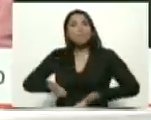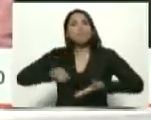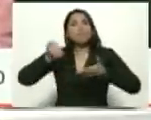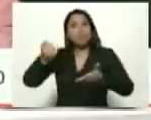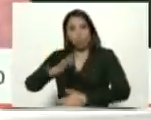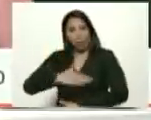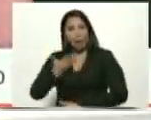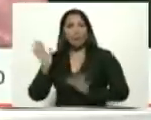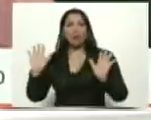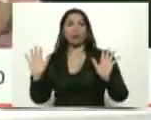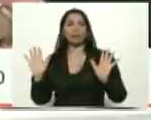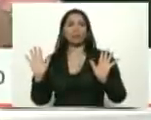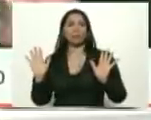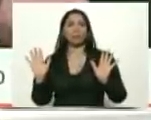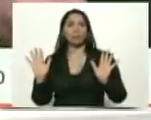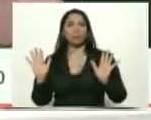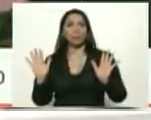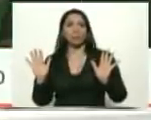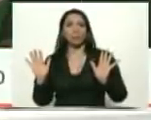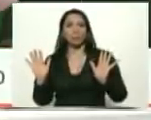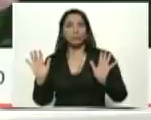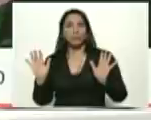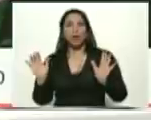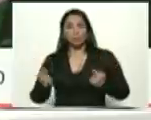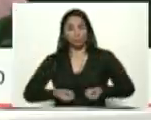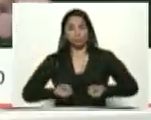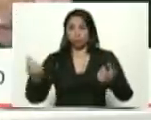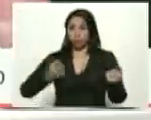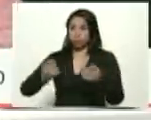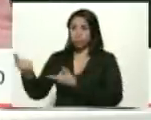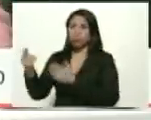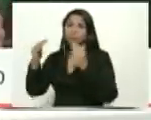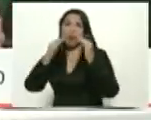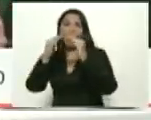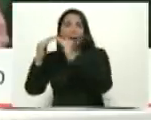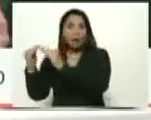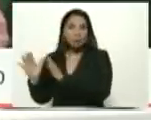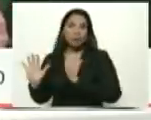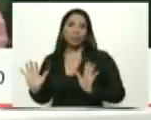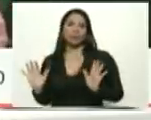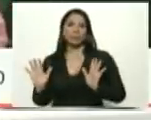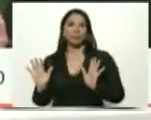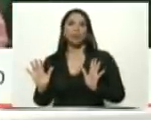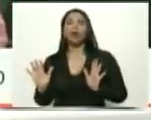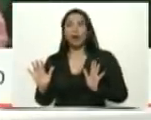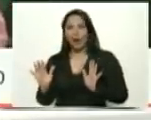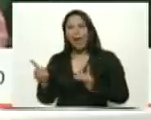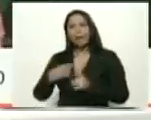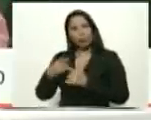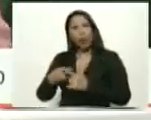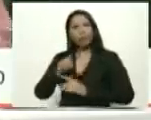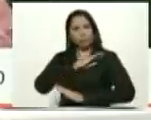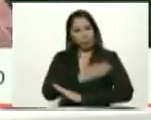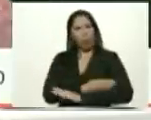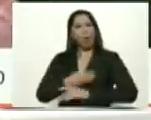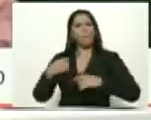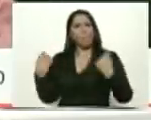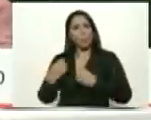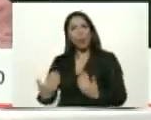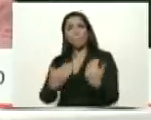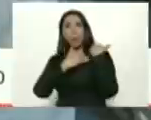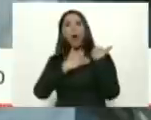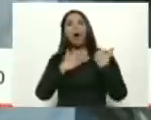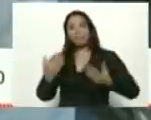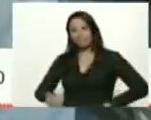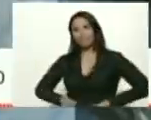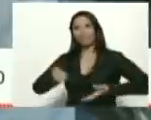y no solo que pueden, sino que llegan al hogar, lo lleva al hogar el poder popular,